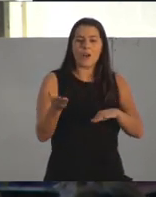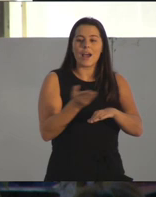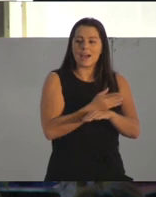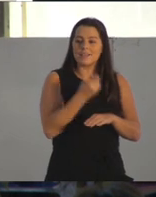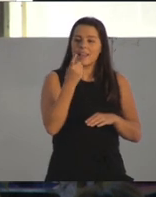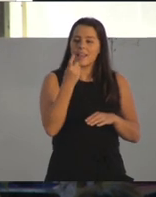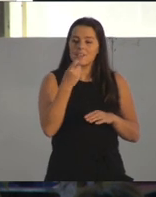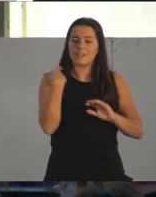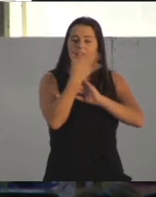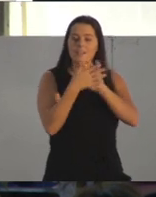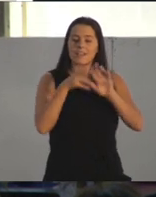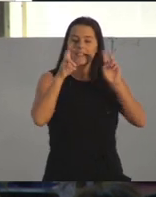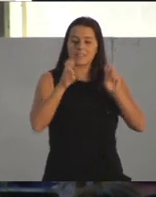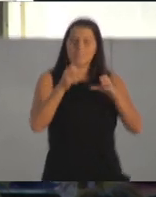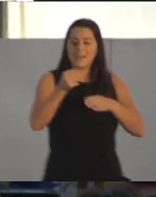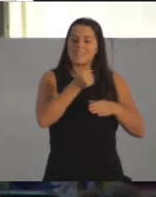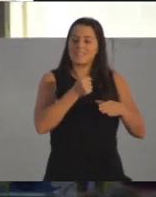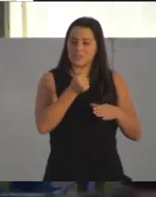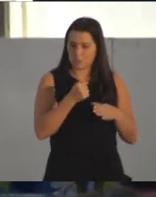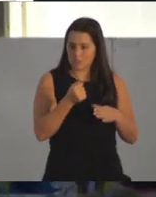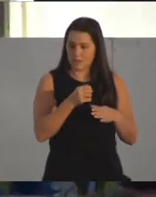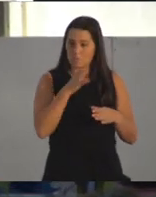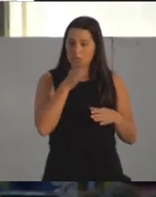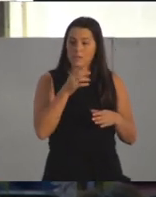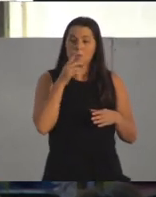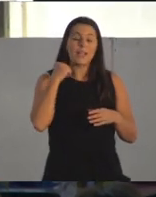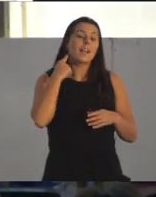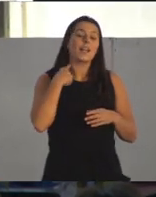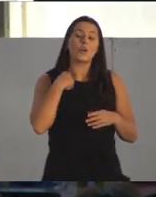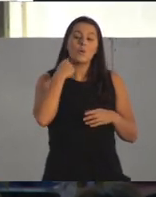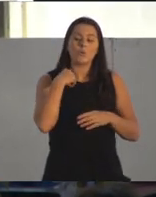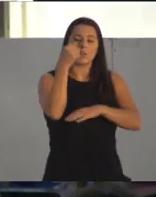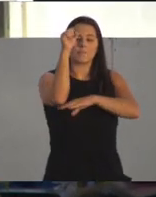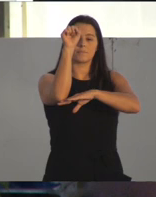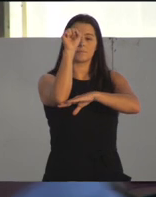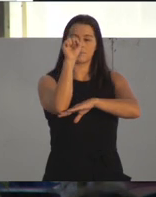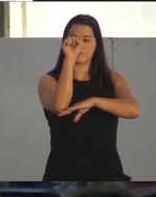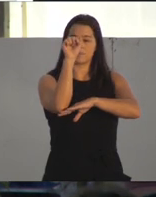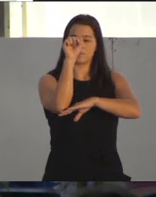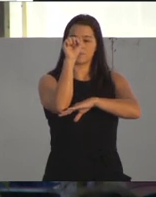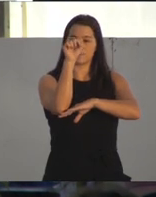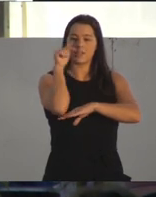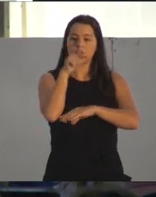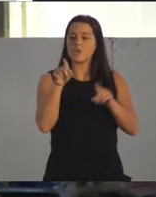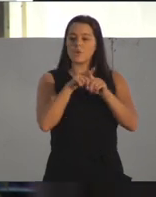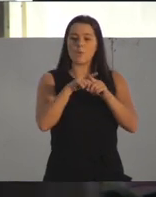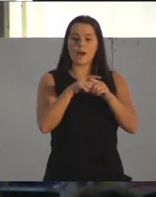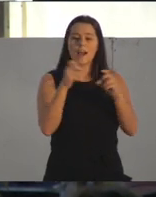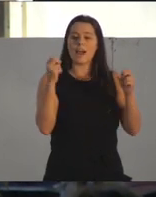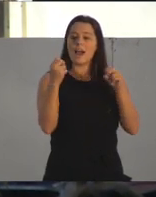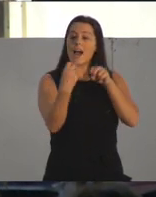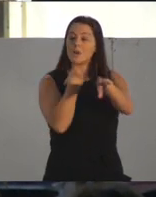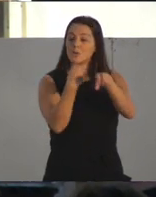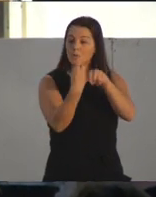en posición de extensión de cuello, porque la extensión de cuello es una autopista directa de la comida a la vía respiratoria.